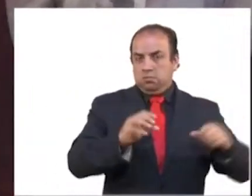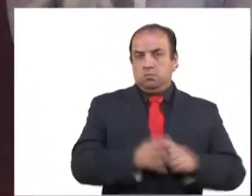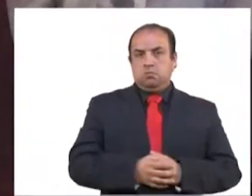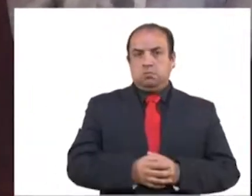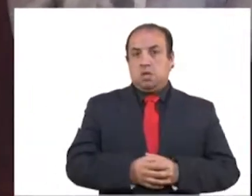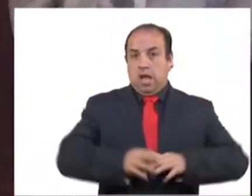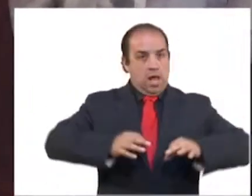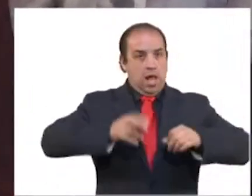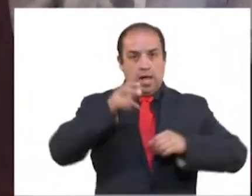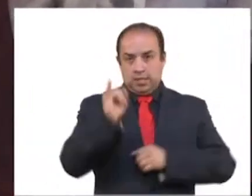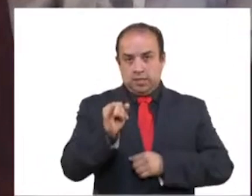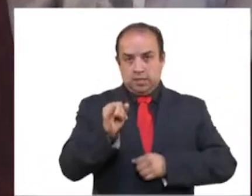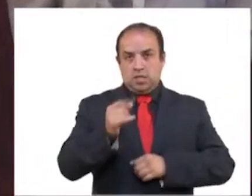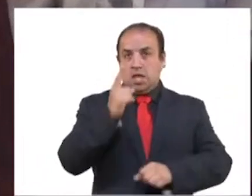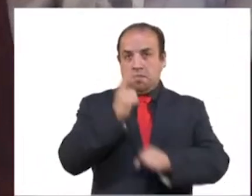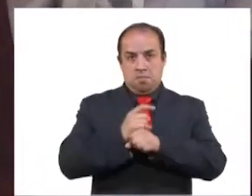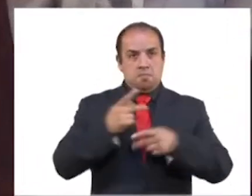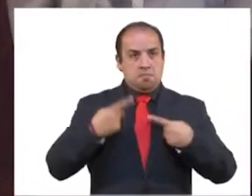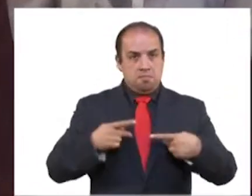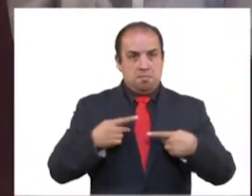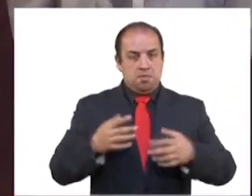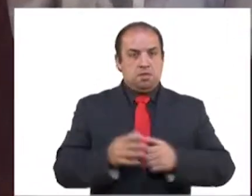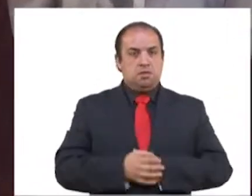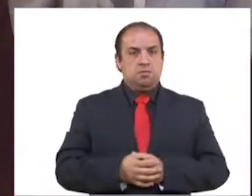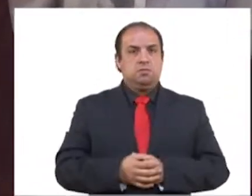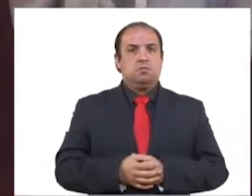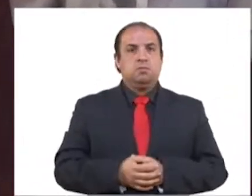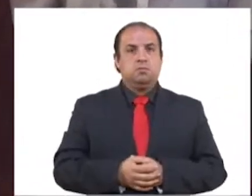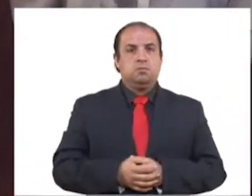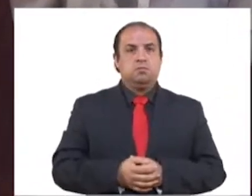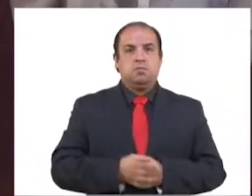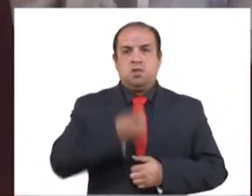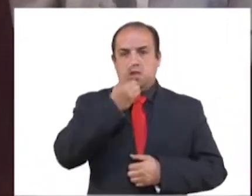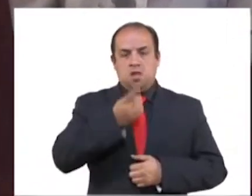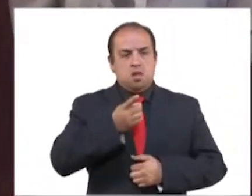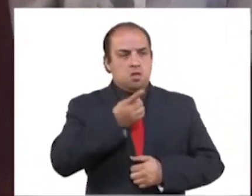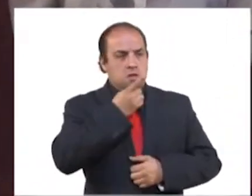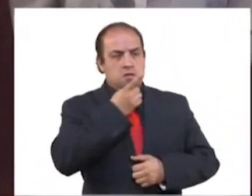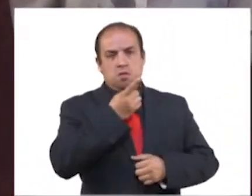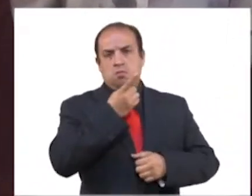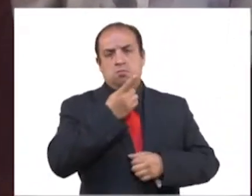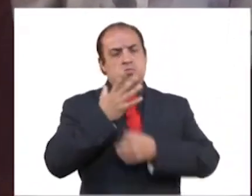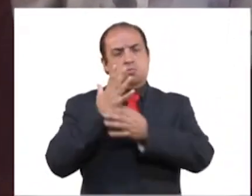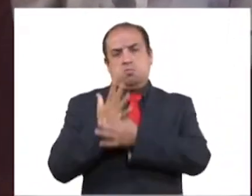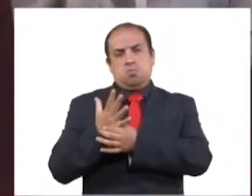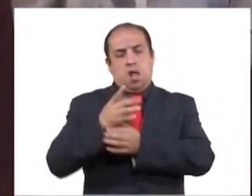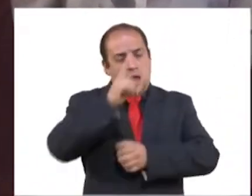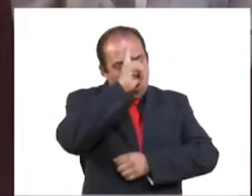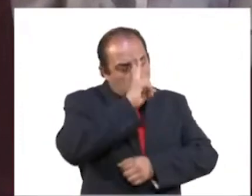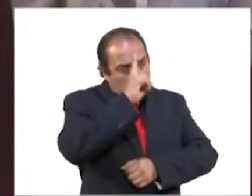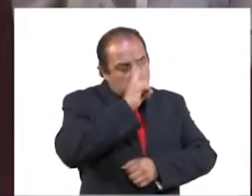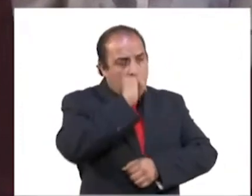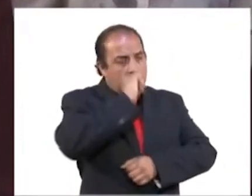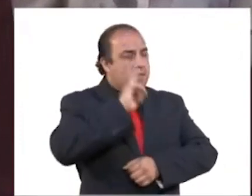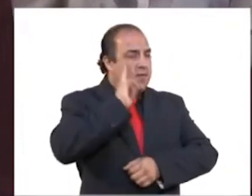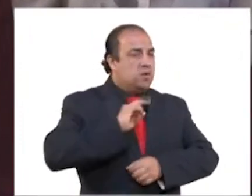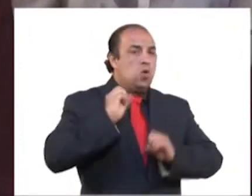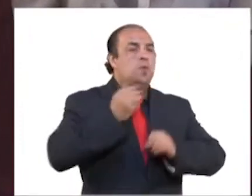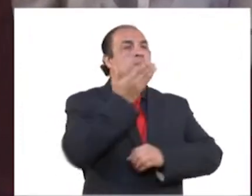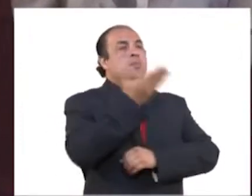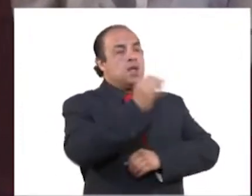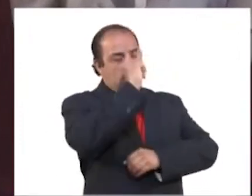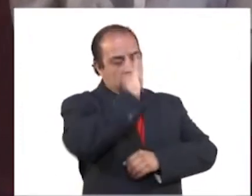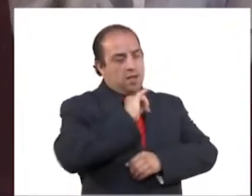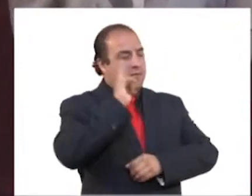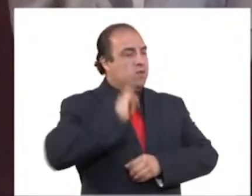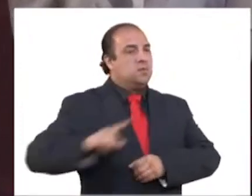tal cual eh en primera persona O sea no dice sugerimos a la jefa de gobierno le pedimos a la jefa de gobierno